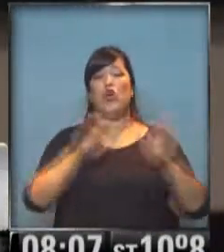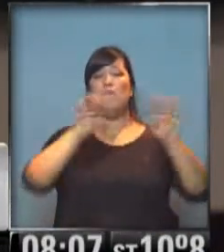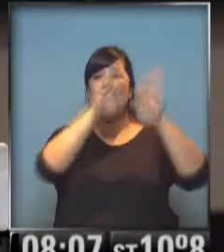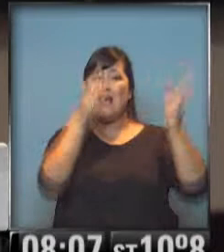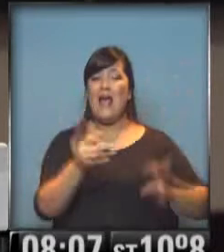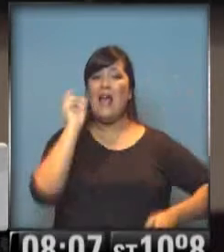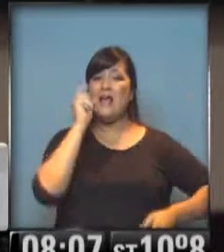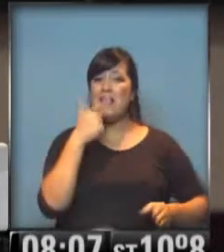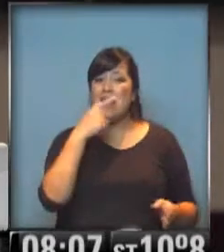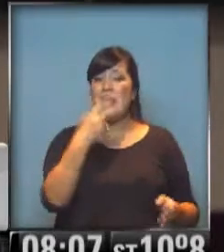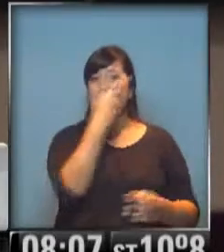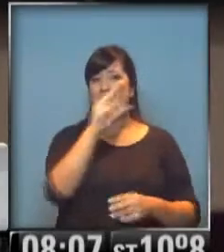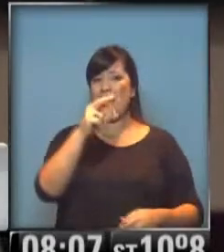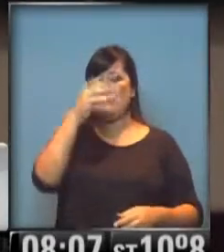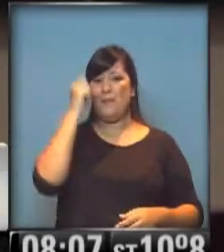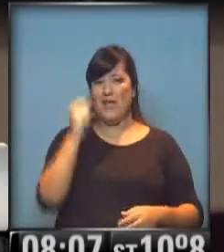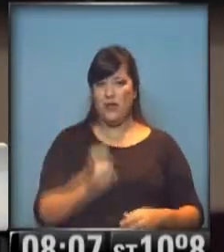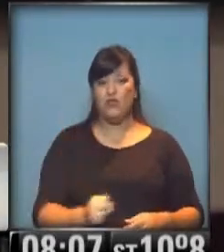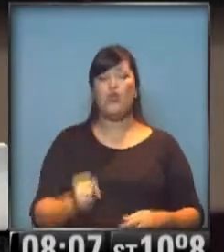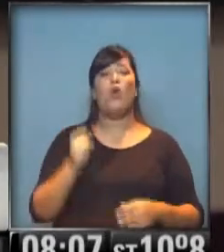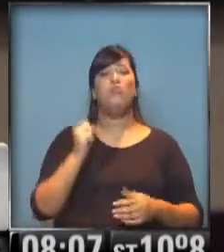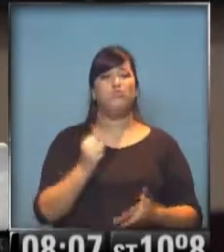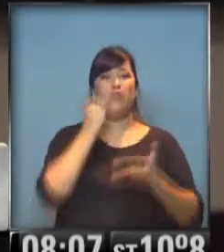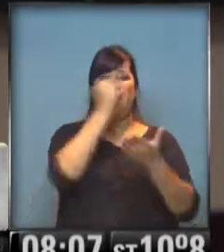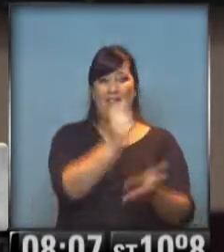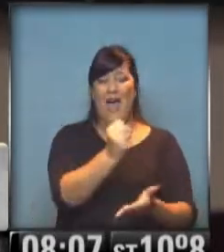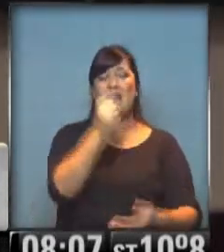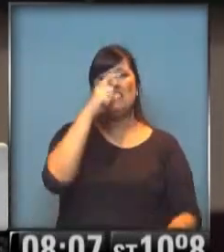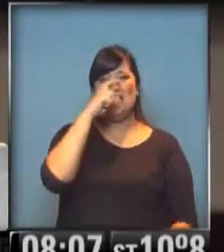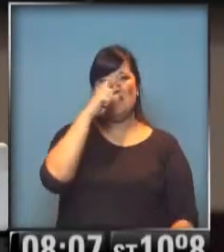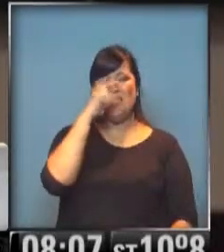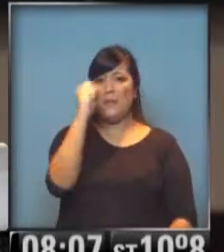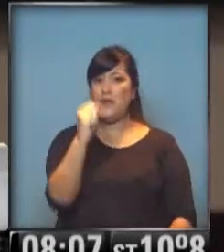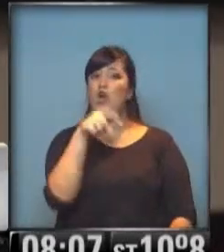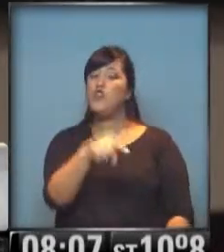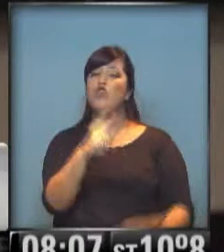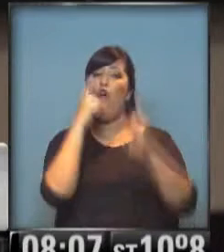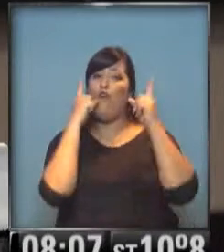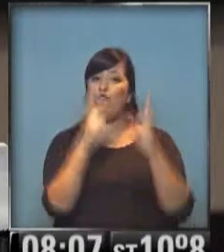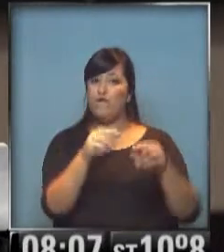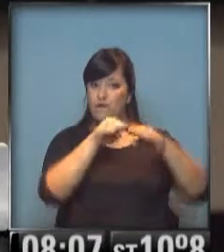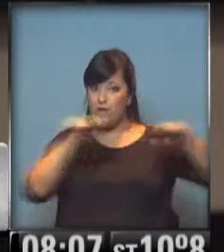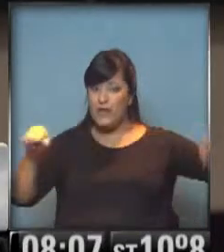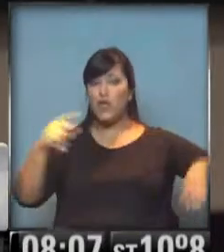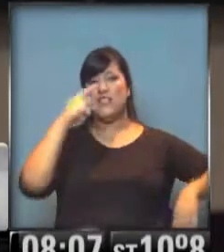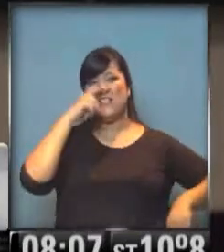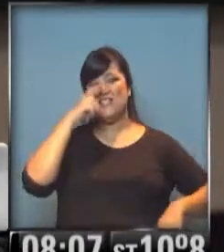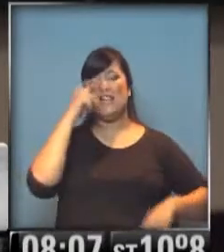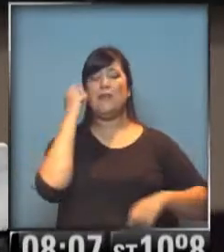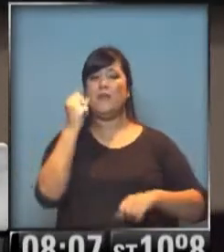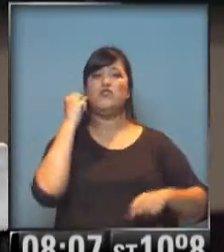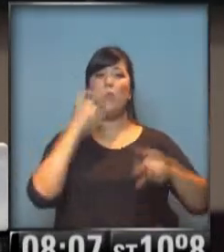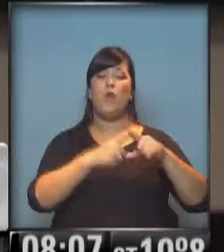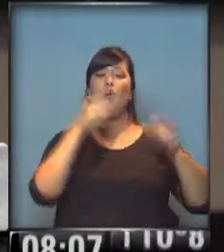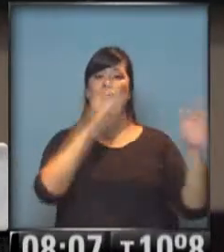de 20 pesos con lo cual se suman 77 pesos esto es hoy es un sucio fijo de 77 pesos por garrafa cada